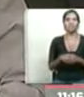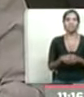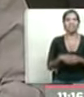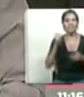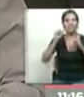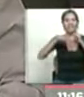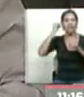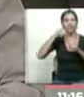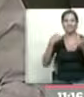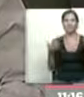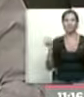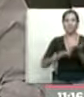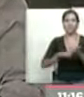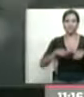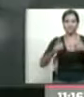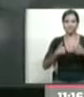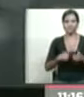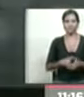17 y 18, y ya regresamos con más.